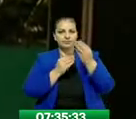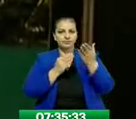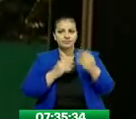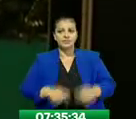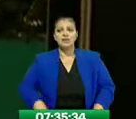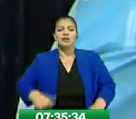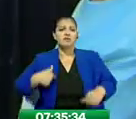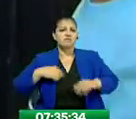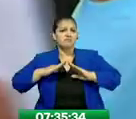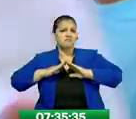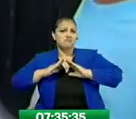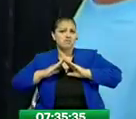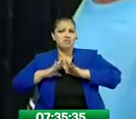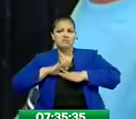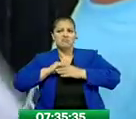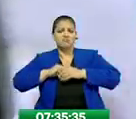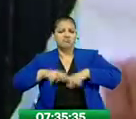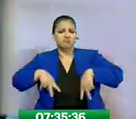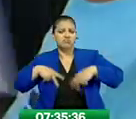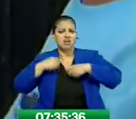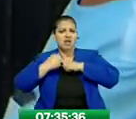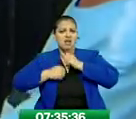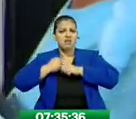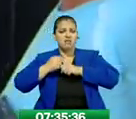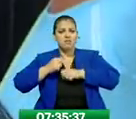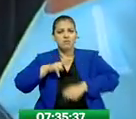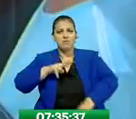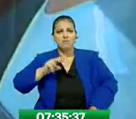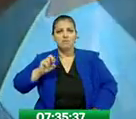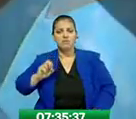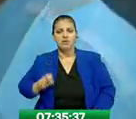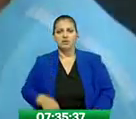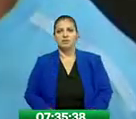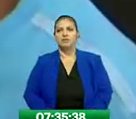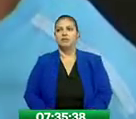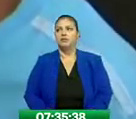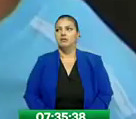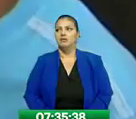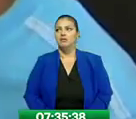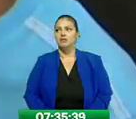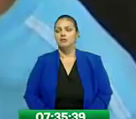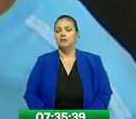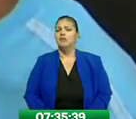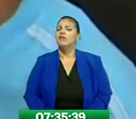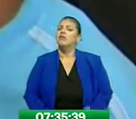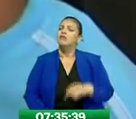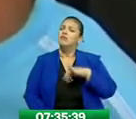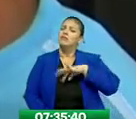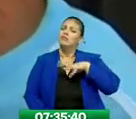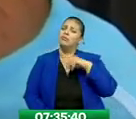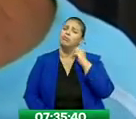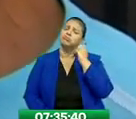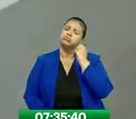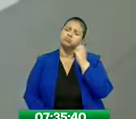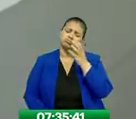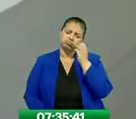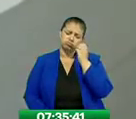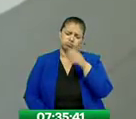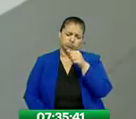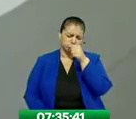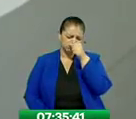en la picantería, asegura estar intranquilo. El problema creo que es mucho robo, mucha